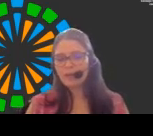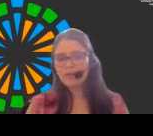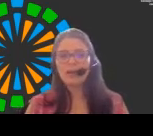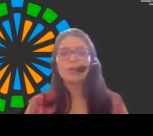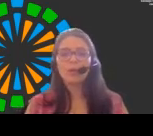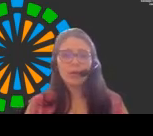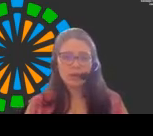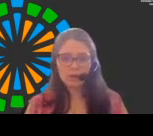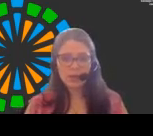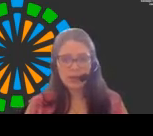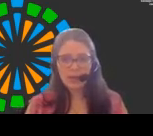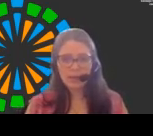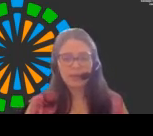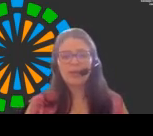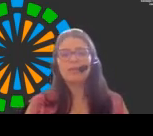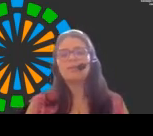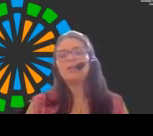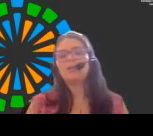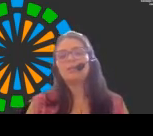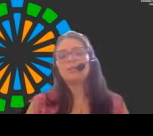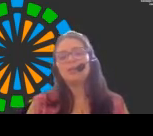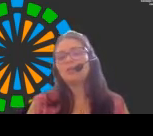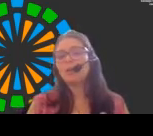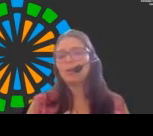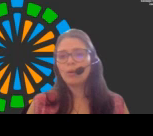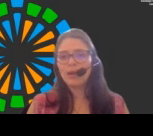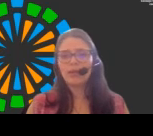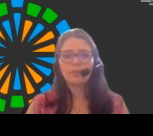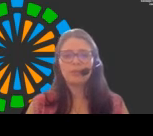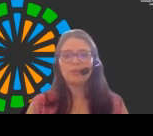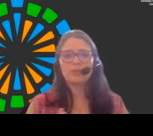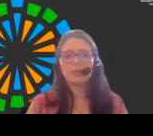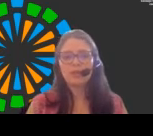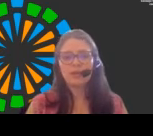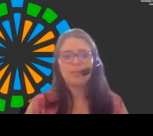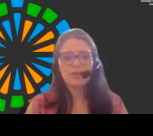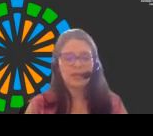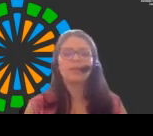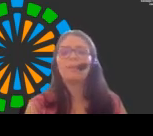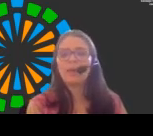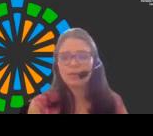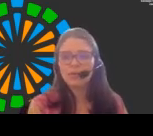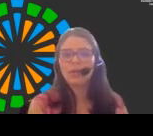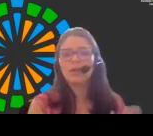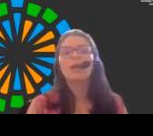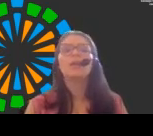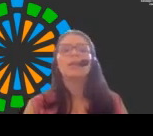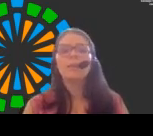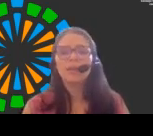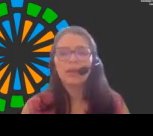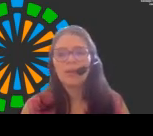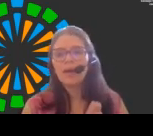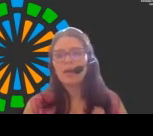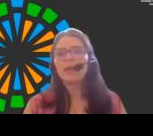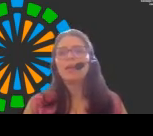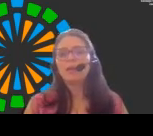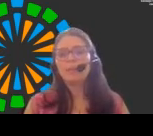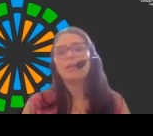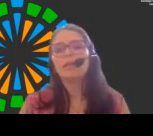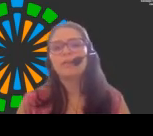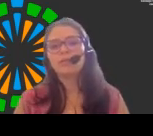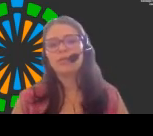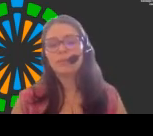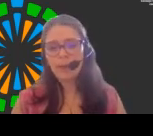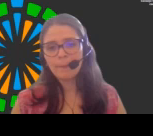conapis sea el único que lo trabaje verdad es es algo global y las personas con discapacidad también estudian también trabajan